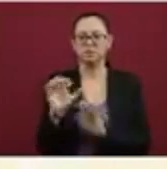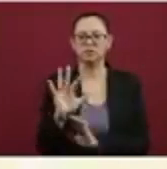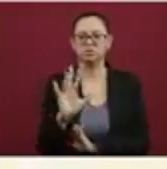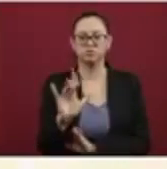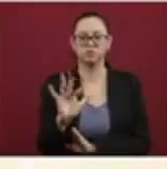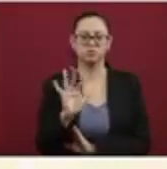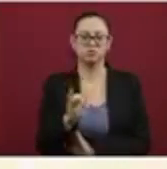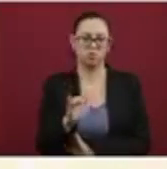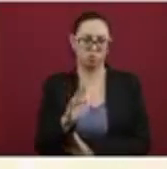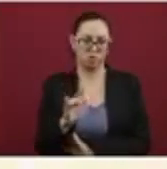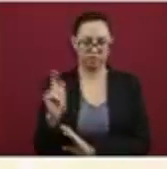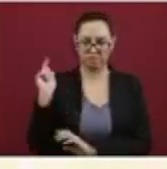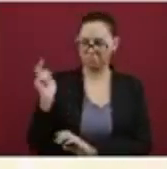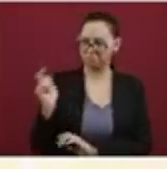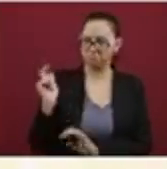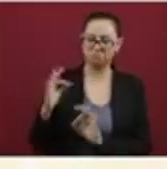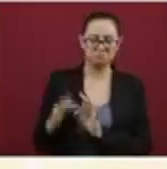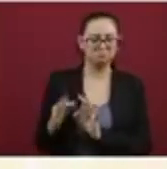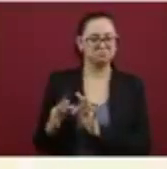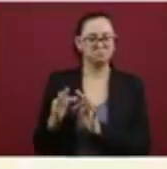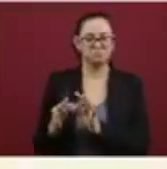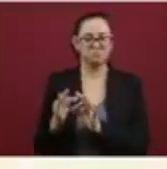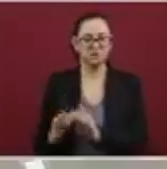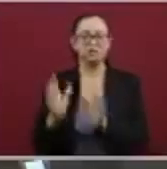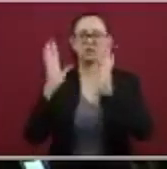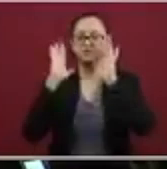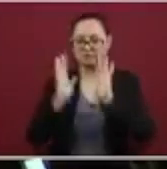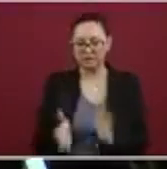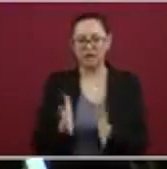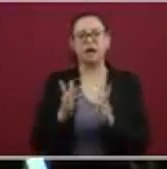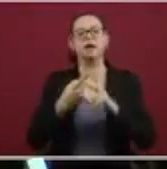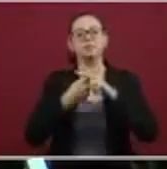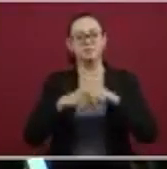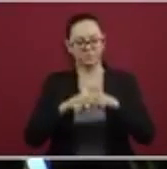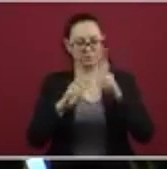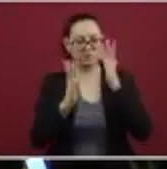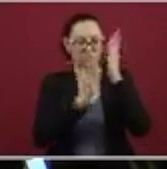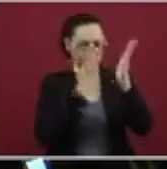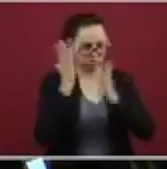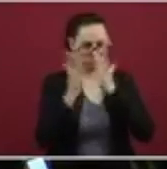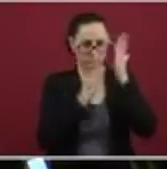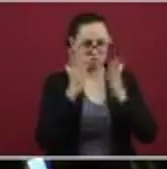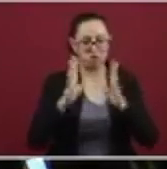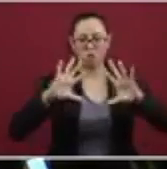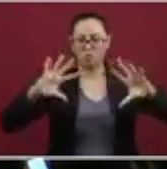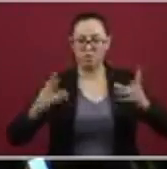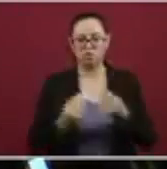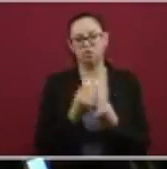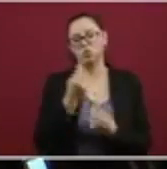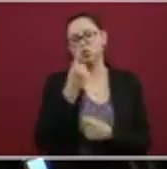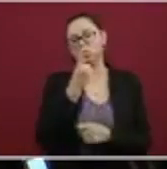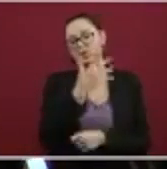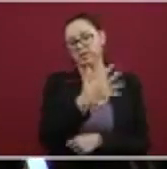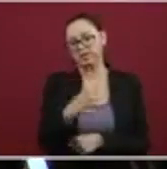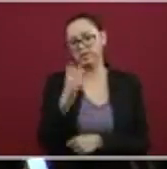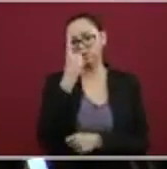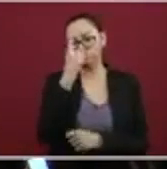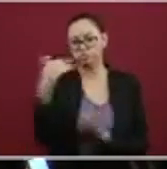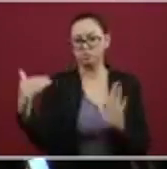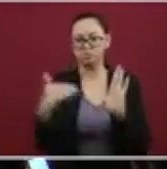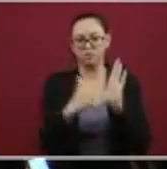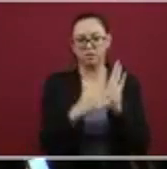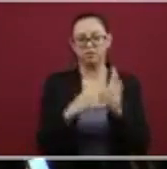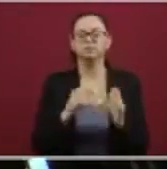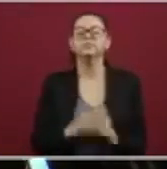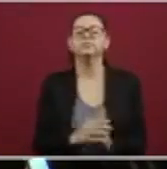378,650 aprendices que ya se están capacitando, tenemos 501,000. Centros de trabajo,